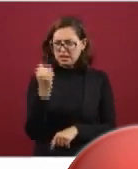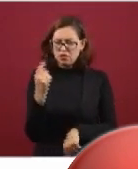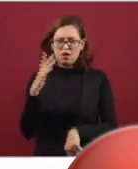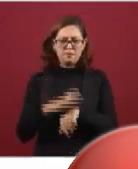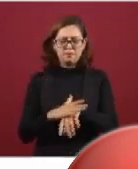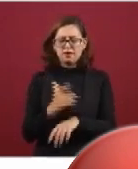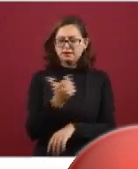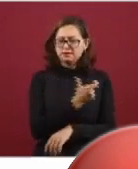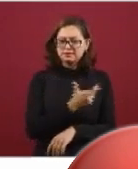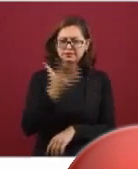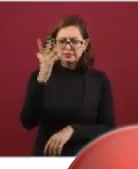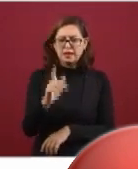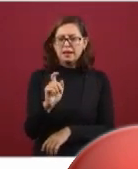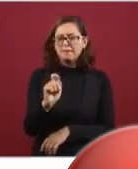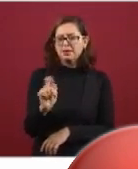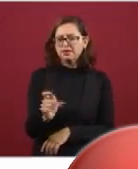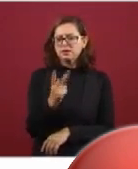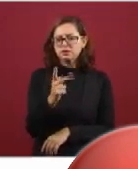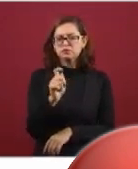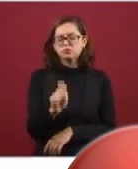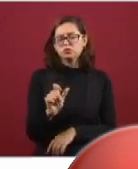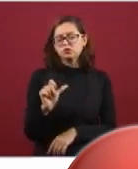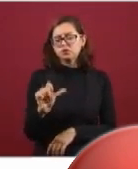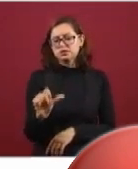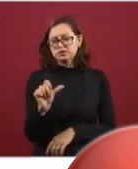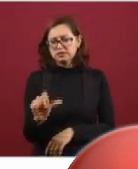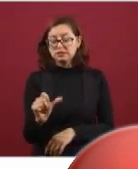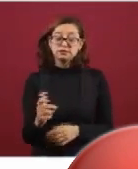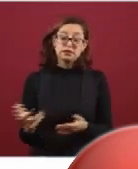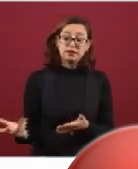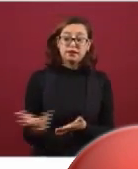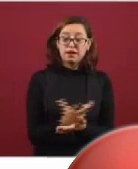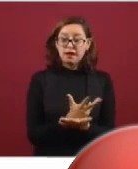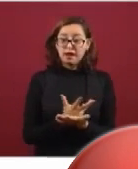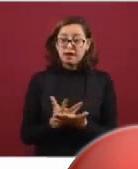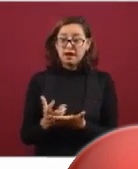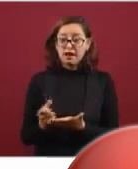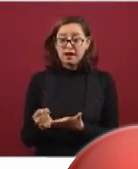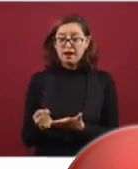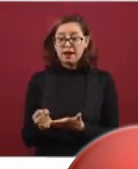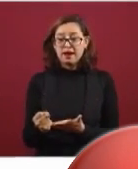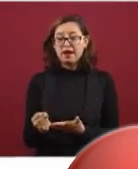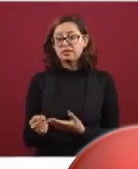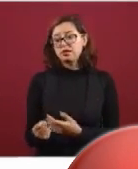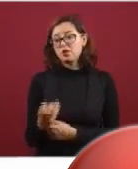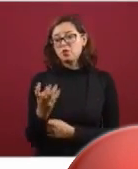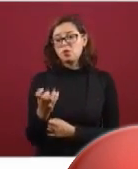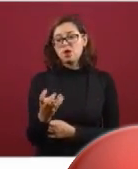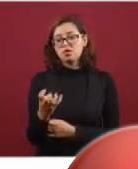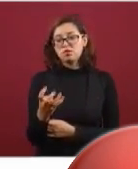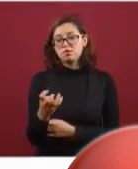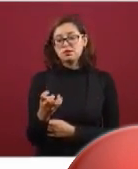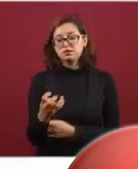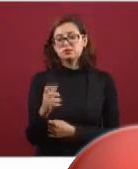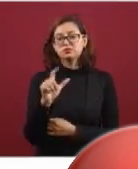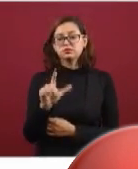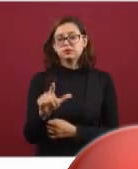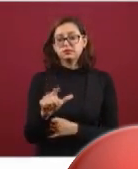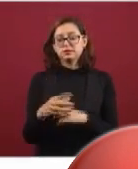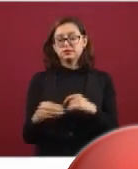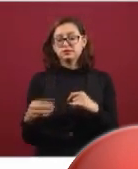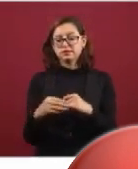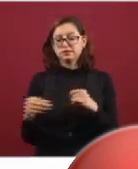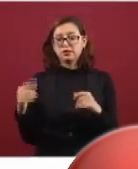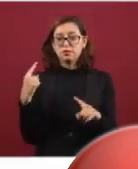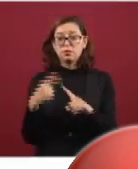al público de 22 pesos con 16 centavos, que tiene un margen, que esto hay que subrayarlo, de 4 pesos con 17 centavos